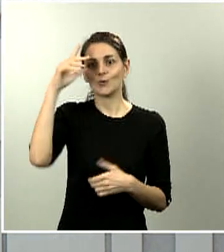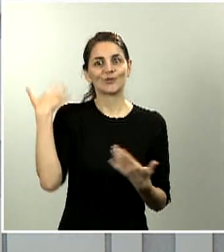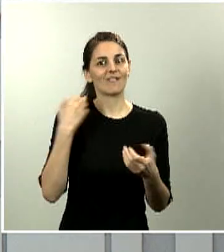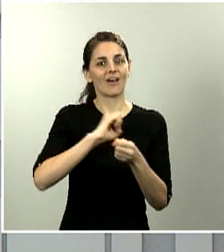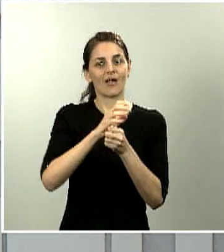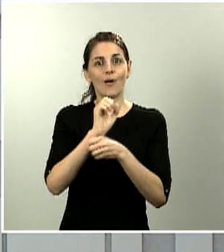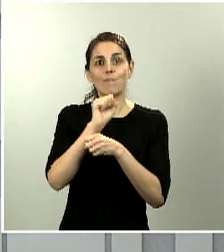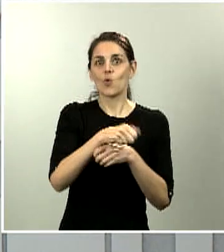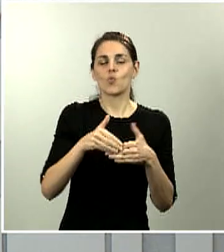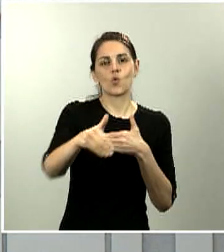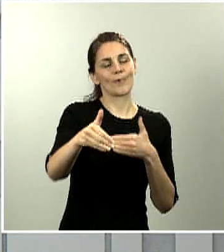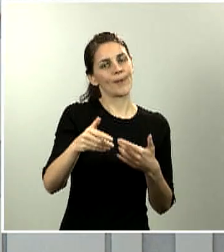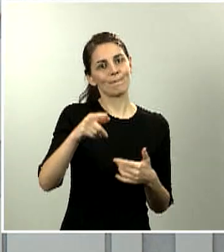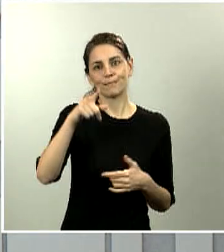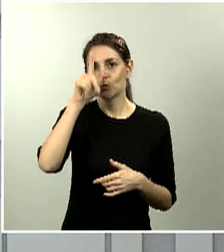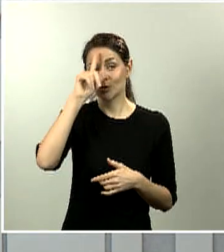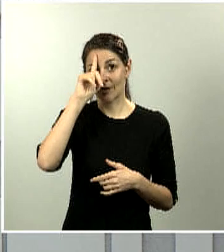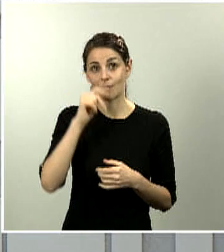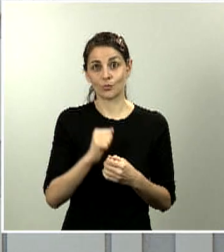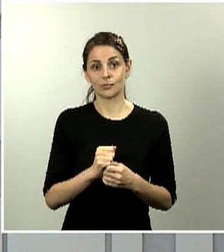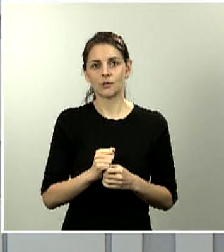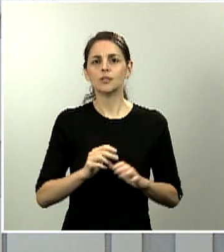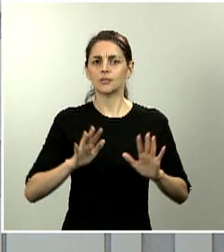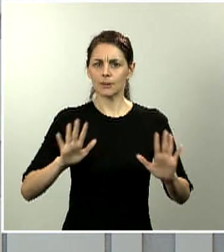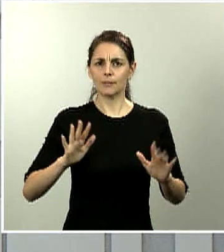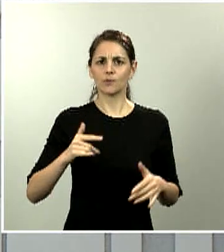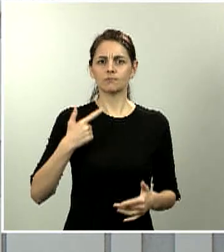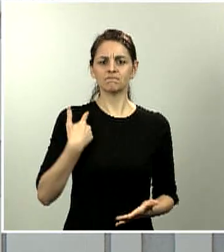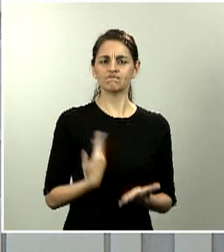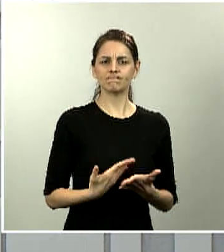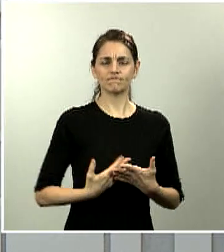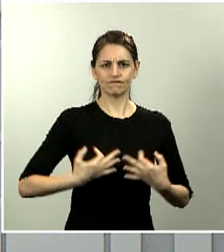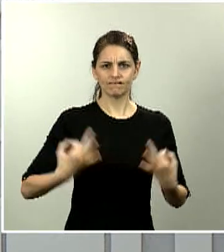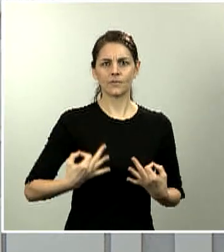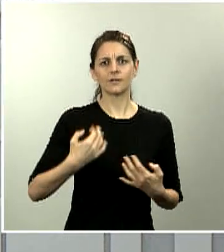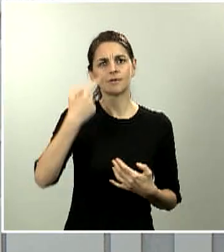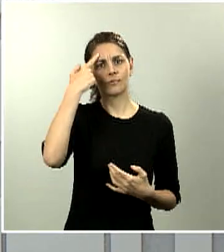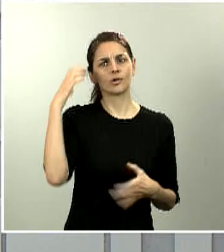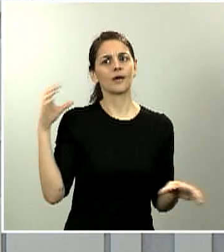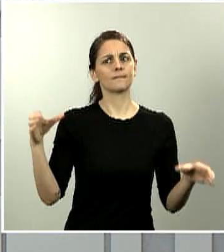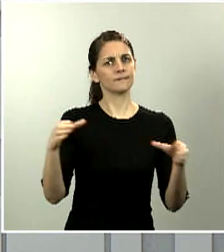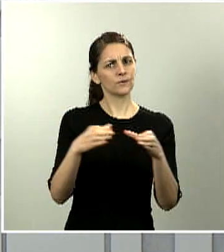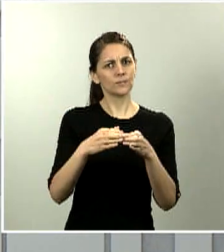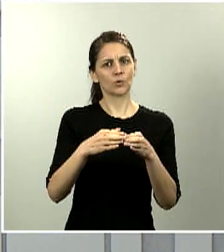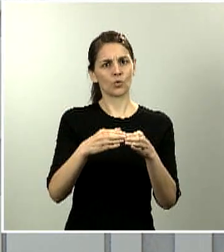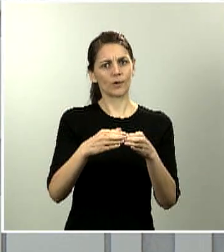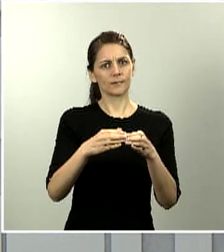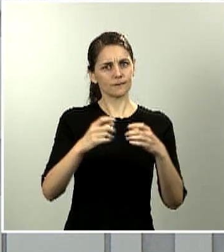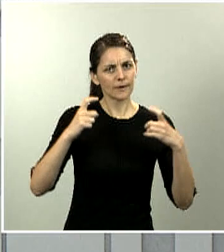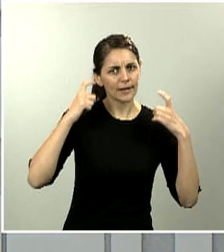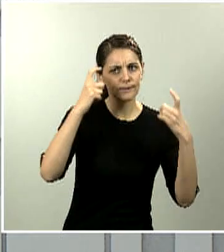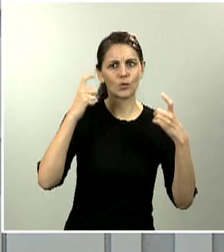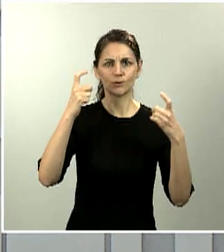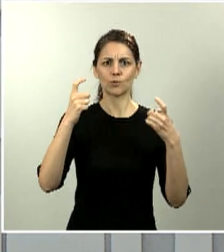virus, pero tenemos la absoluta certeza de que con el esfuerzo colectivo, con la ayuda de todos, lograremos